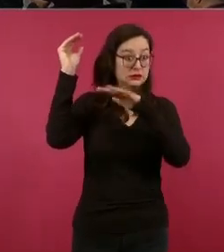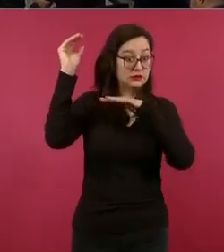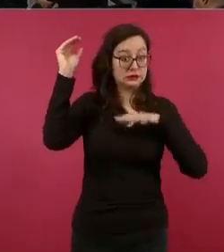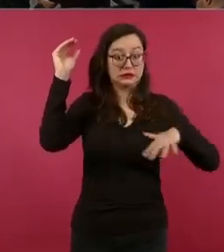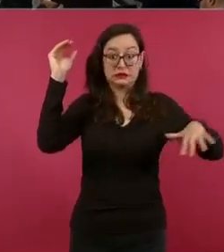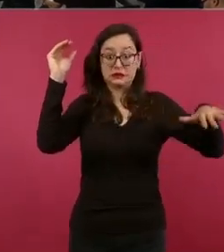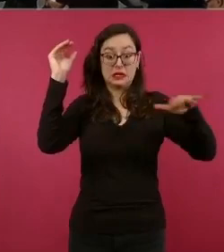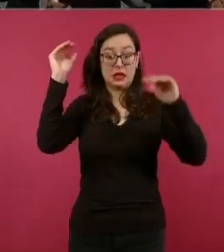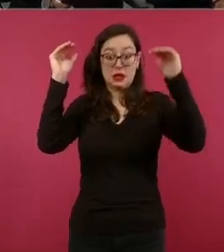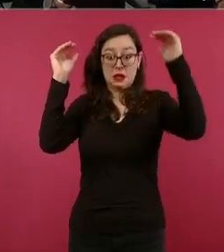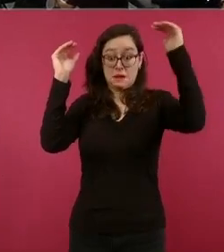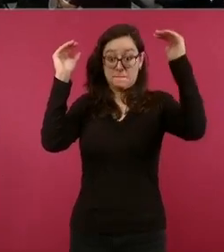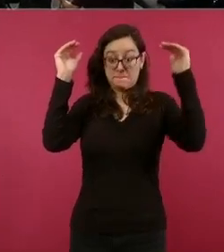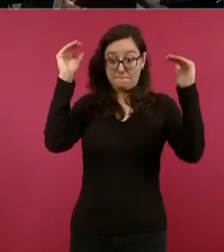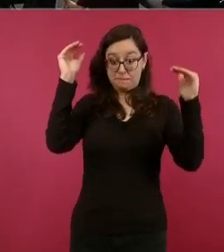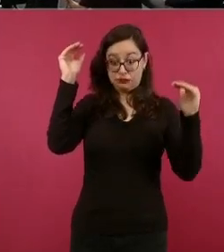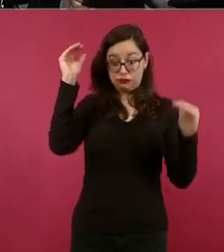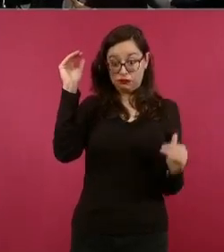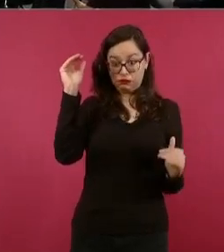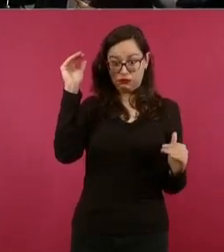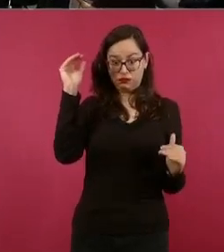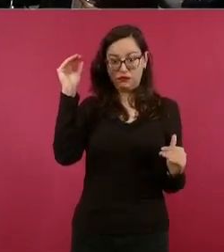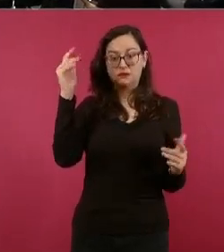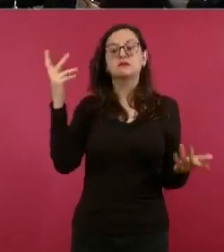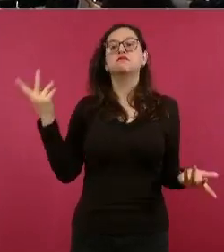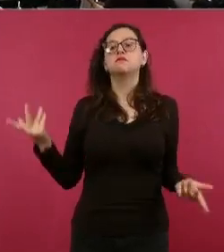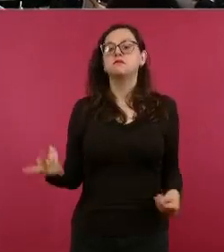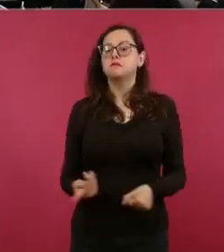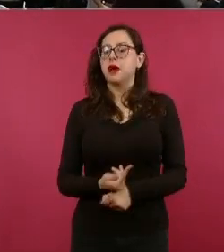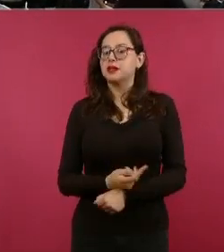pues ¿qué iba a pasar?